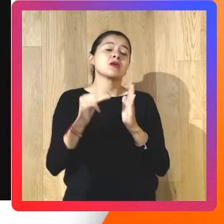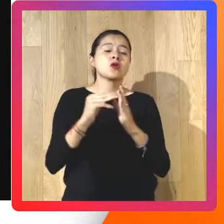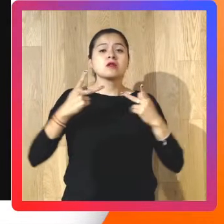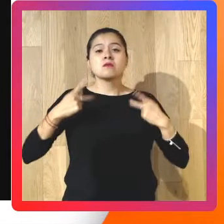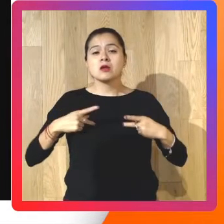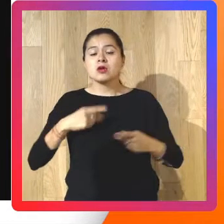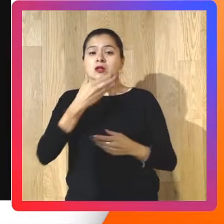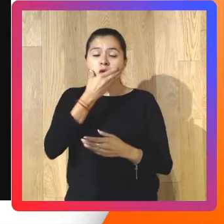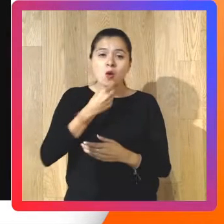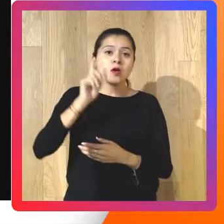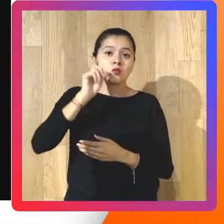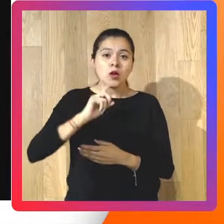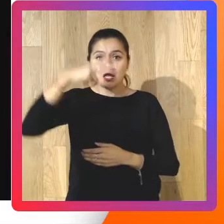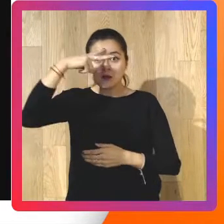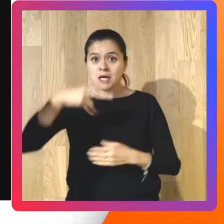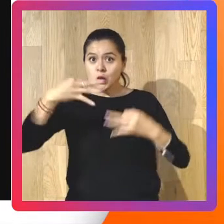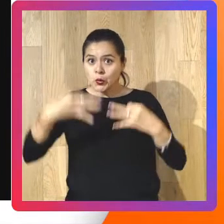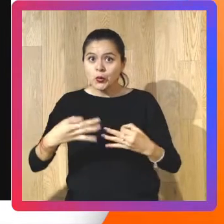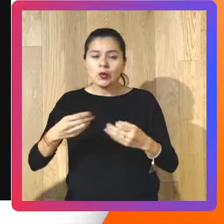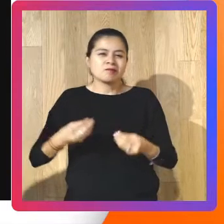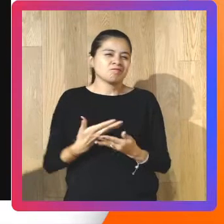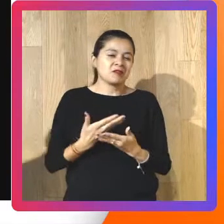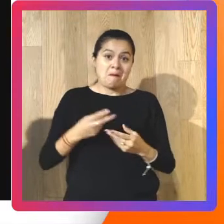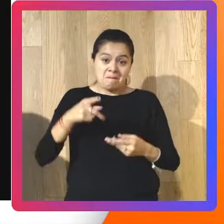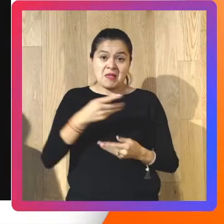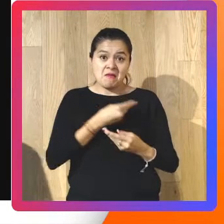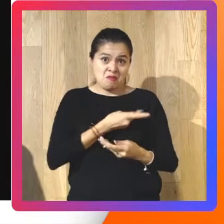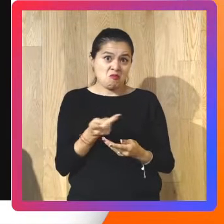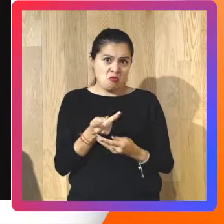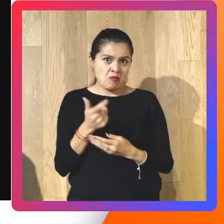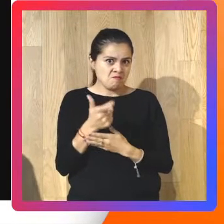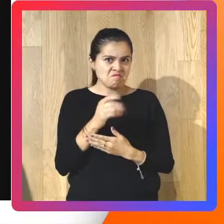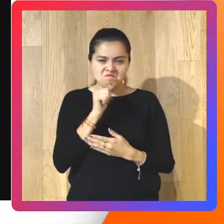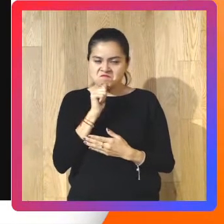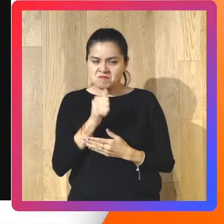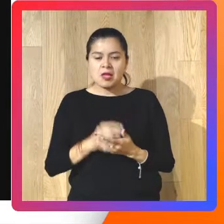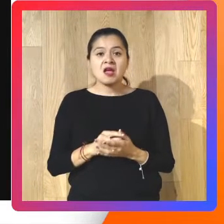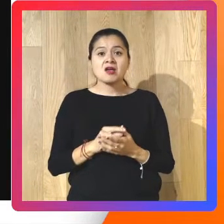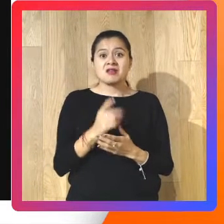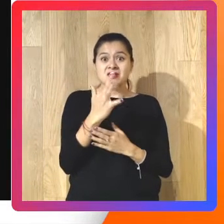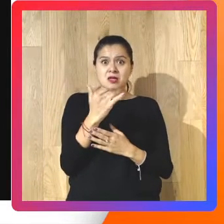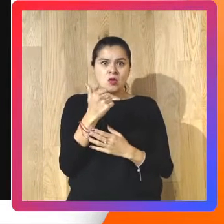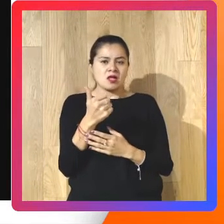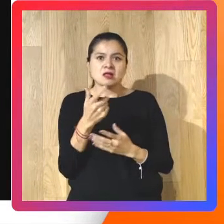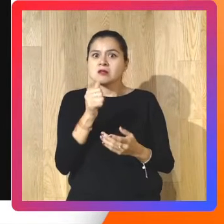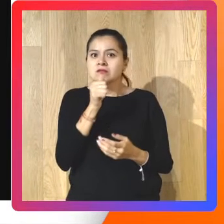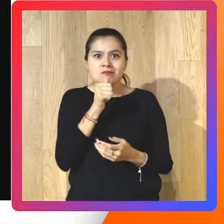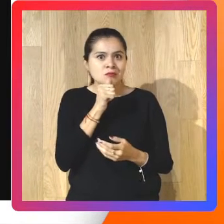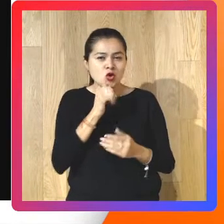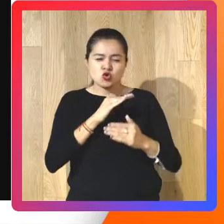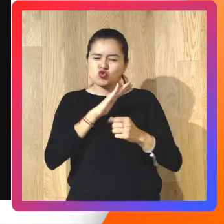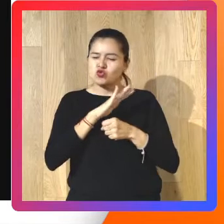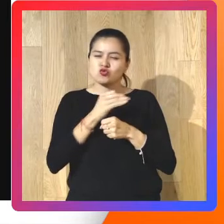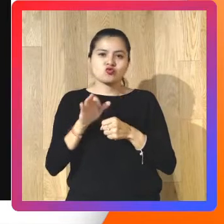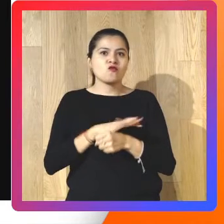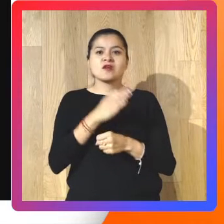y mexicanos que viven en pobreza, y a 56 que no tienen ingreso suficiente para